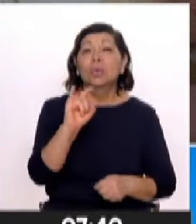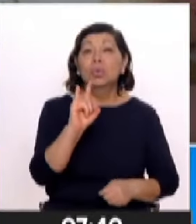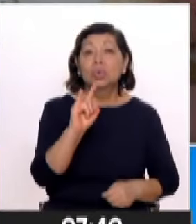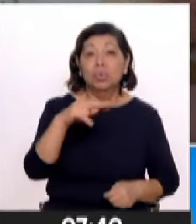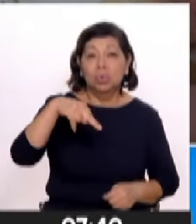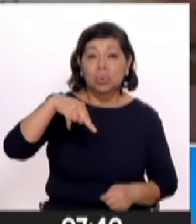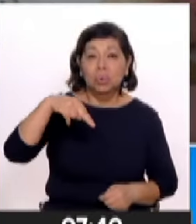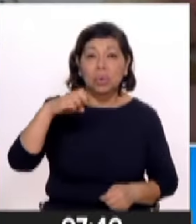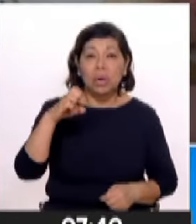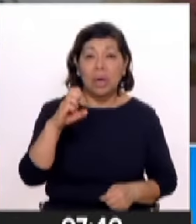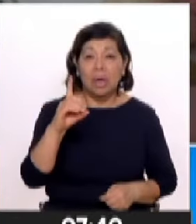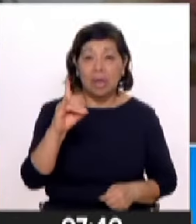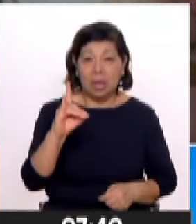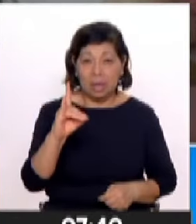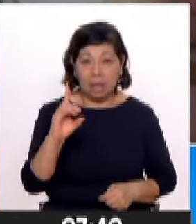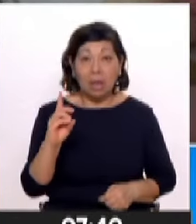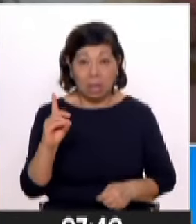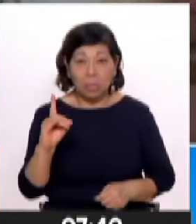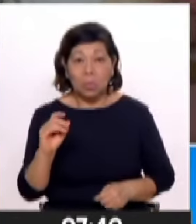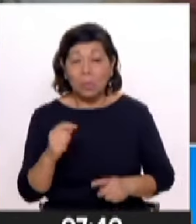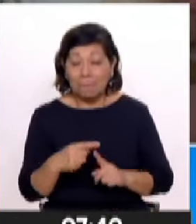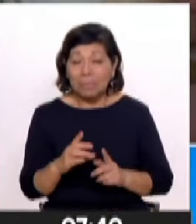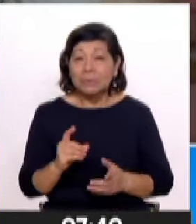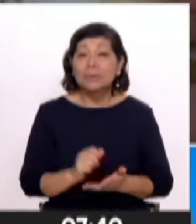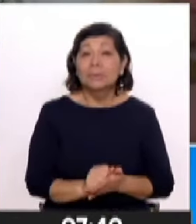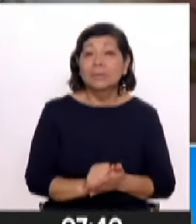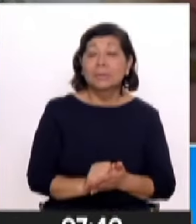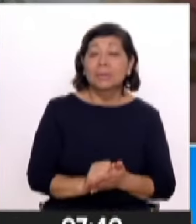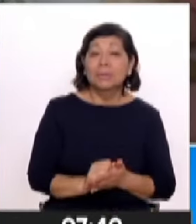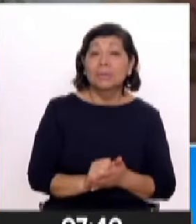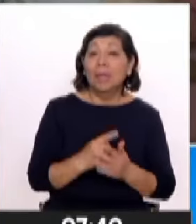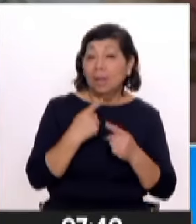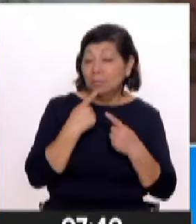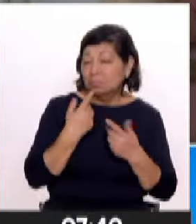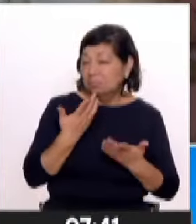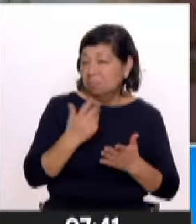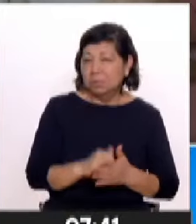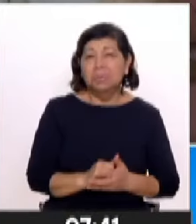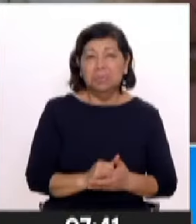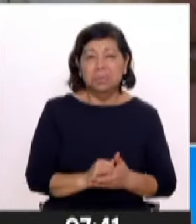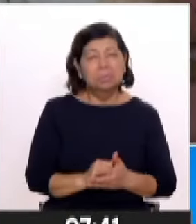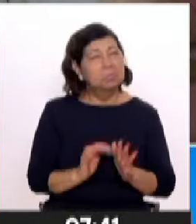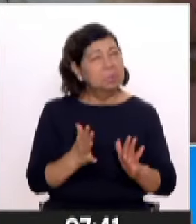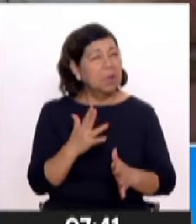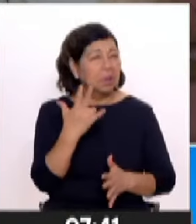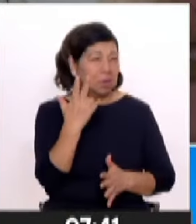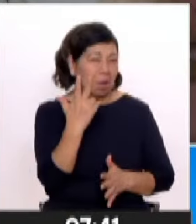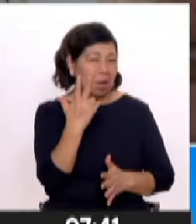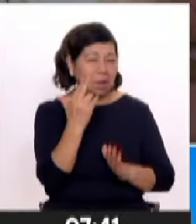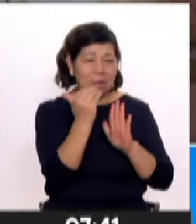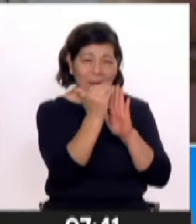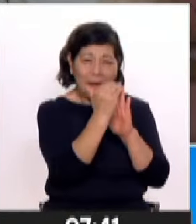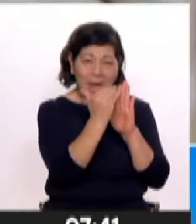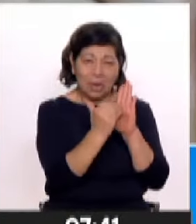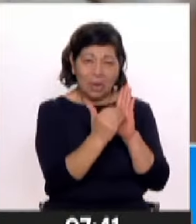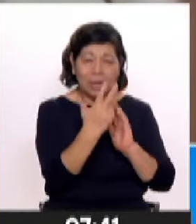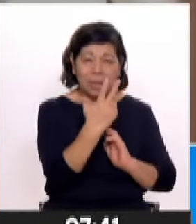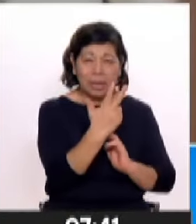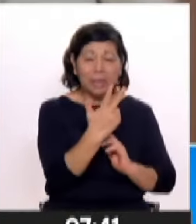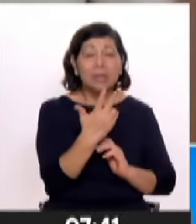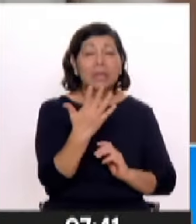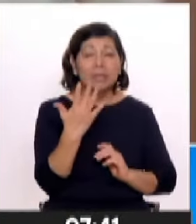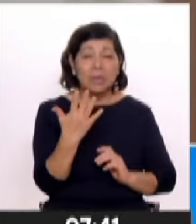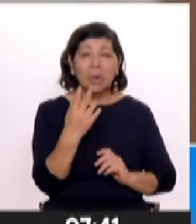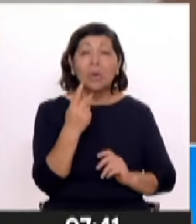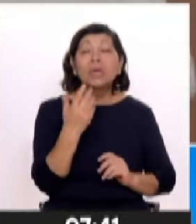En esa oportunidad, el tribunal se había pronunciado más o menos sobre unos 3 artículos de la ley